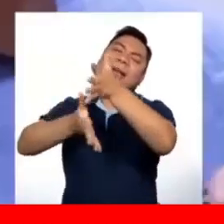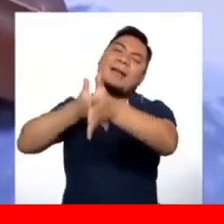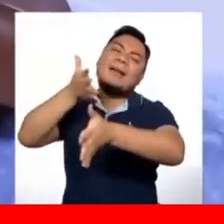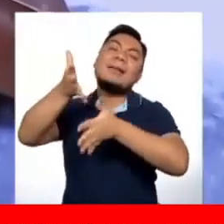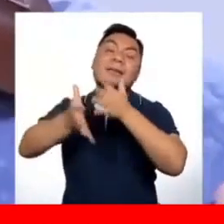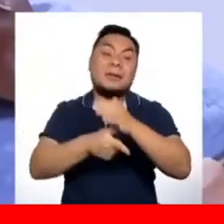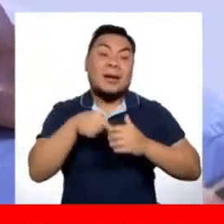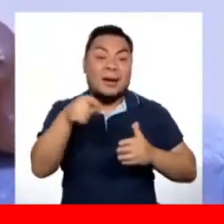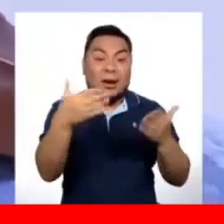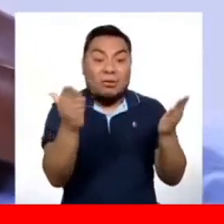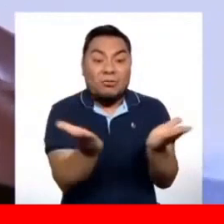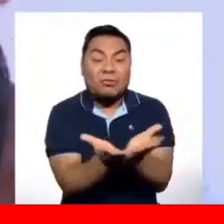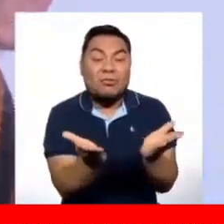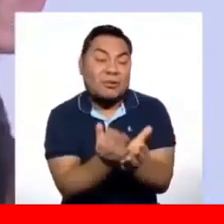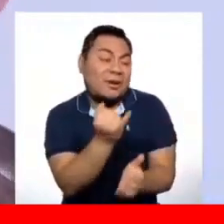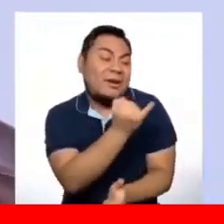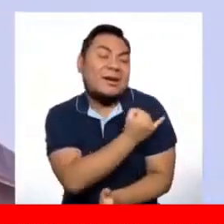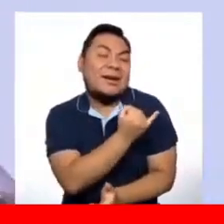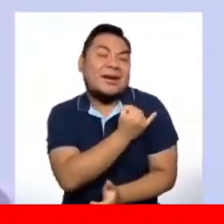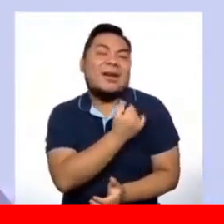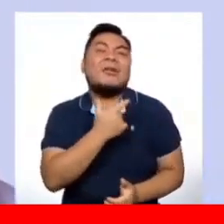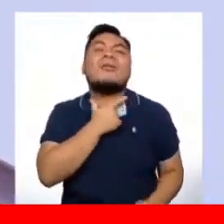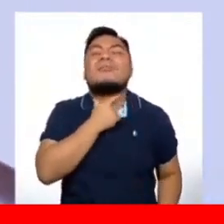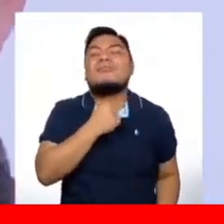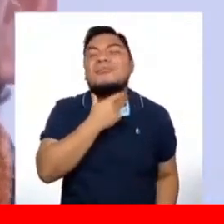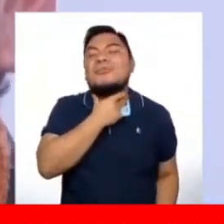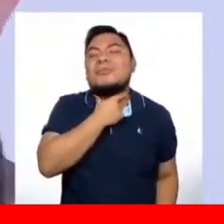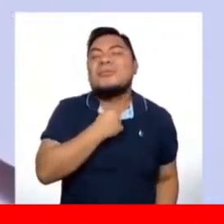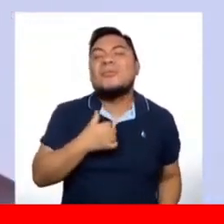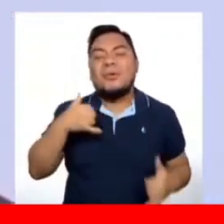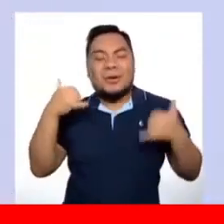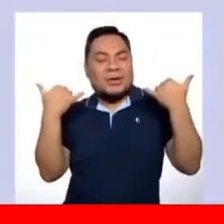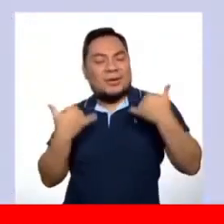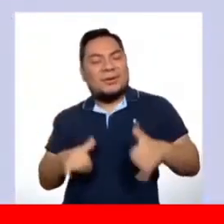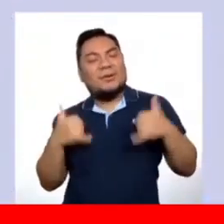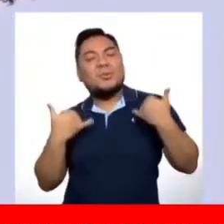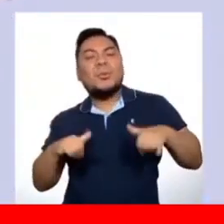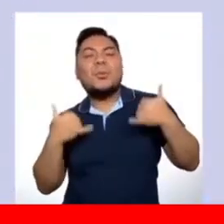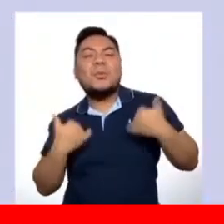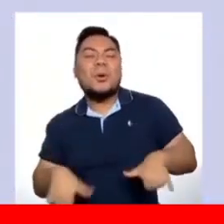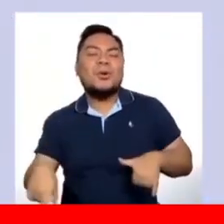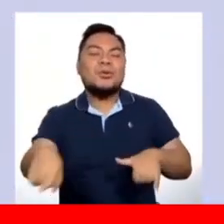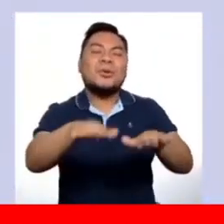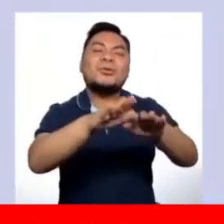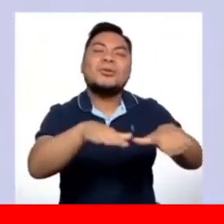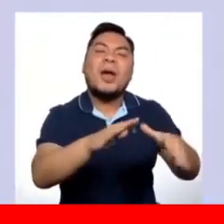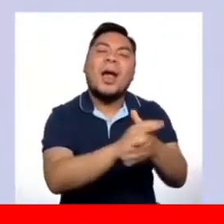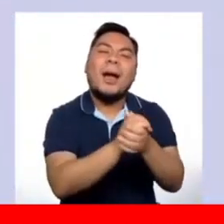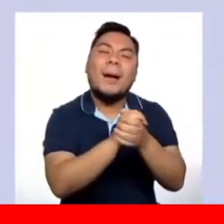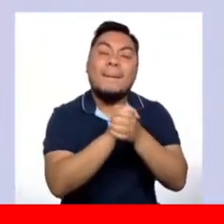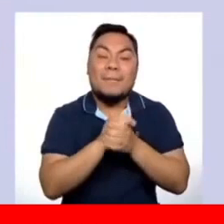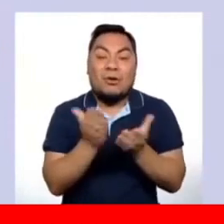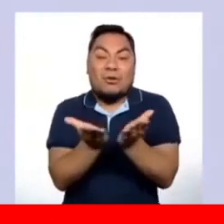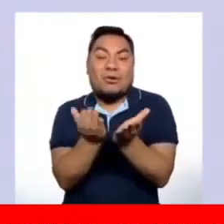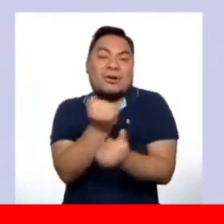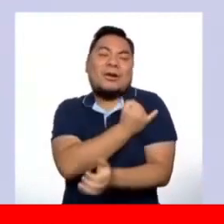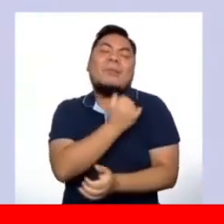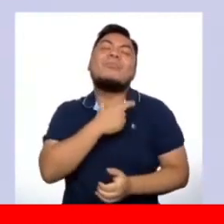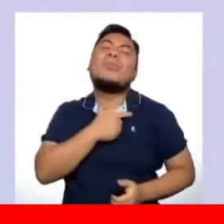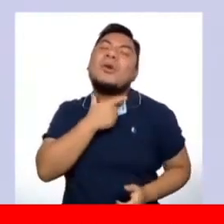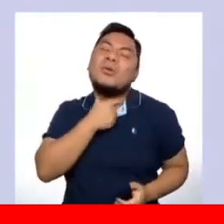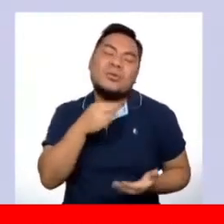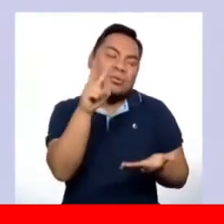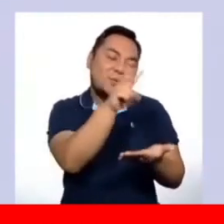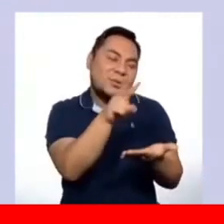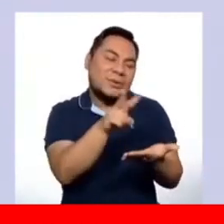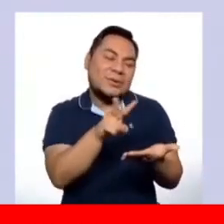me gusta jugar con mis amigos. En mi jardín me gusta leer